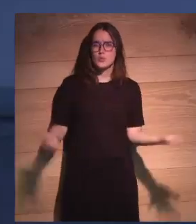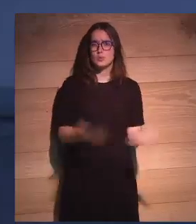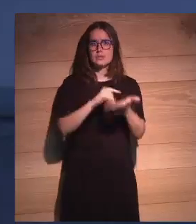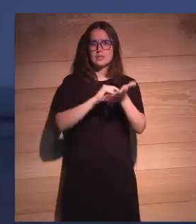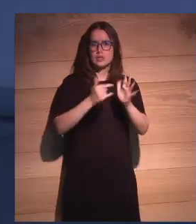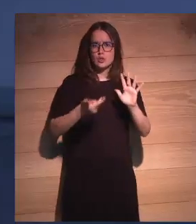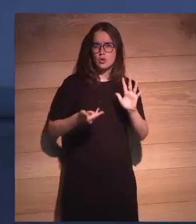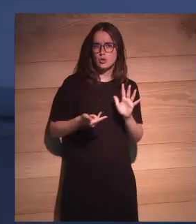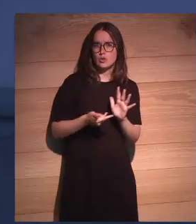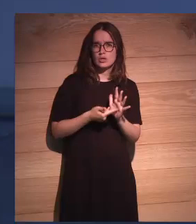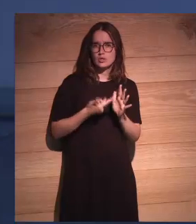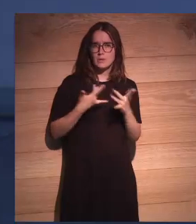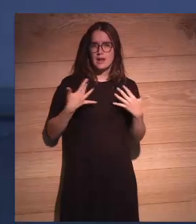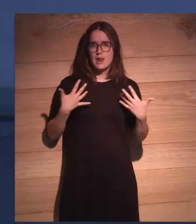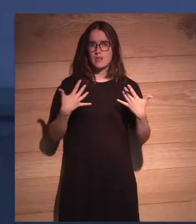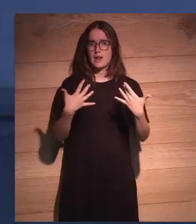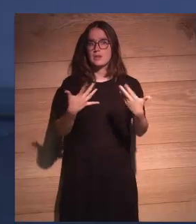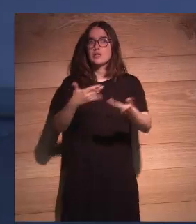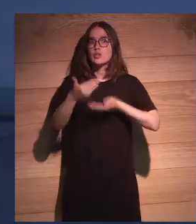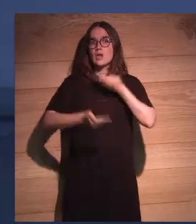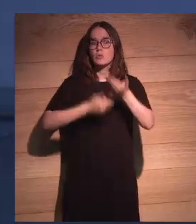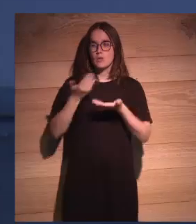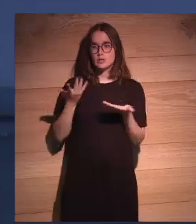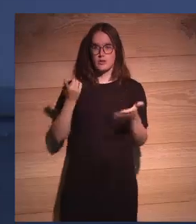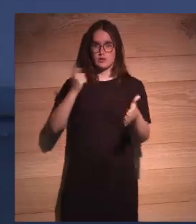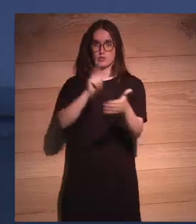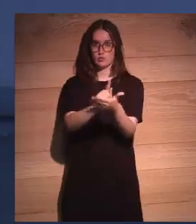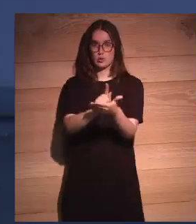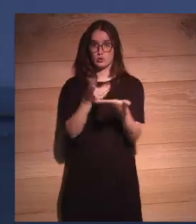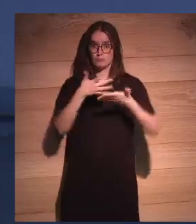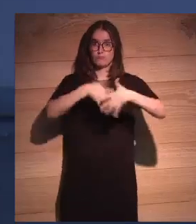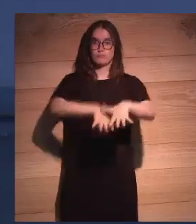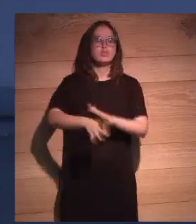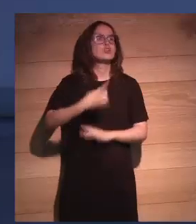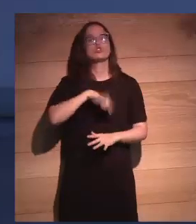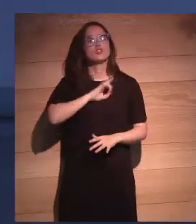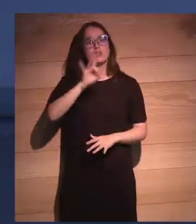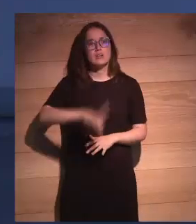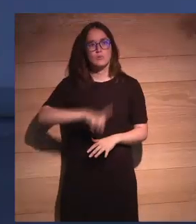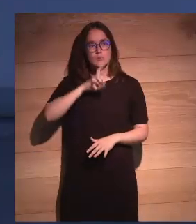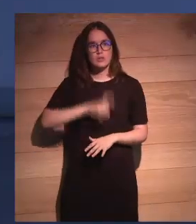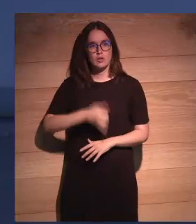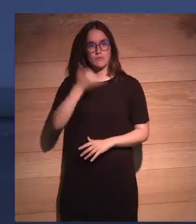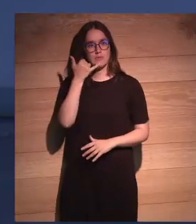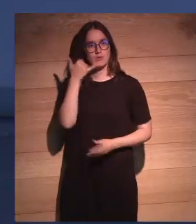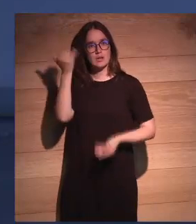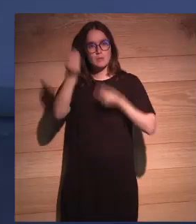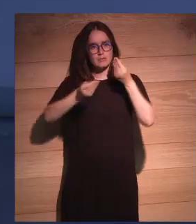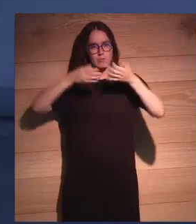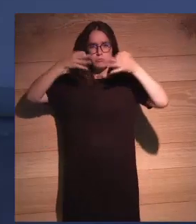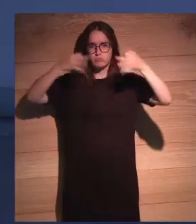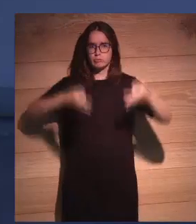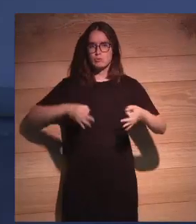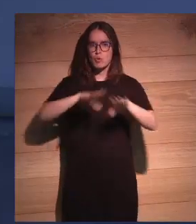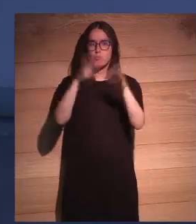el aceleramiento del proceso de inclusión. ¿Quiénes somos? Somos Fundación Telefónica y creemos firmemente en